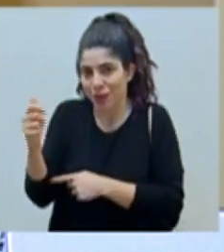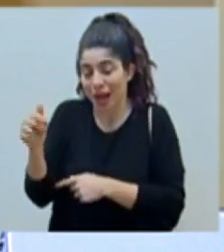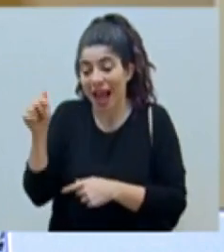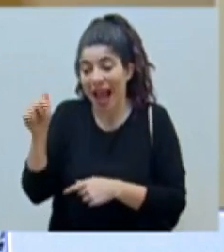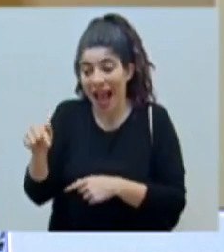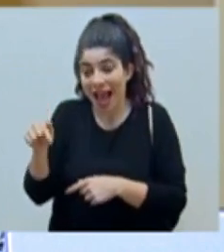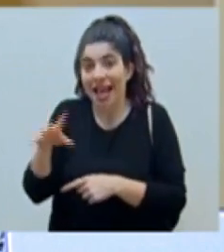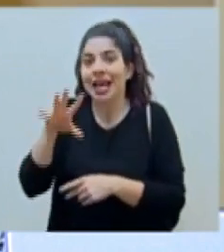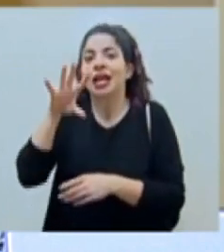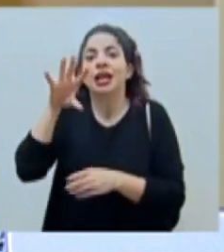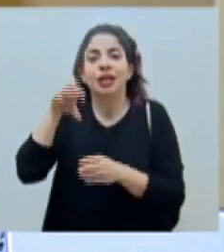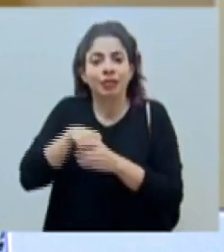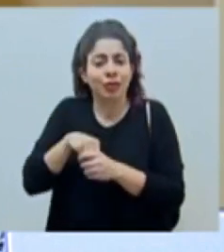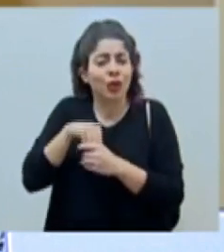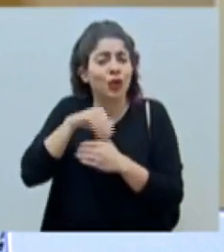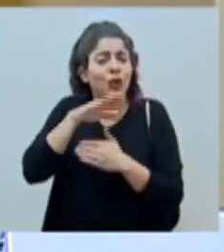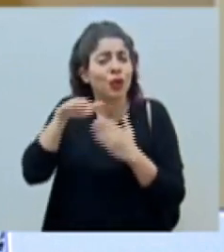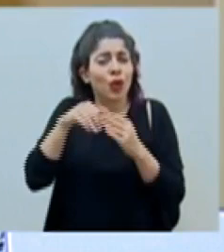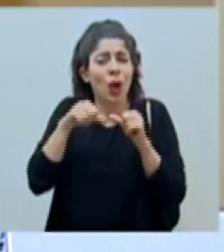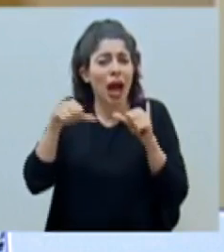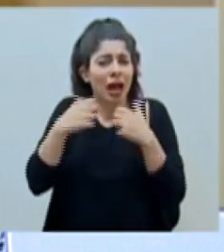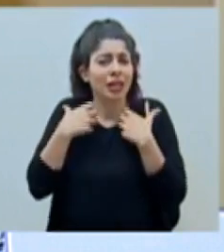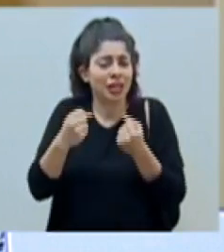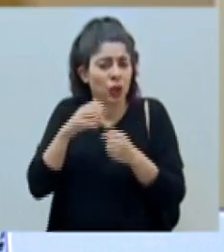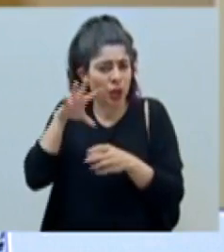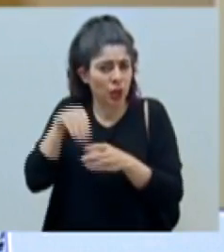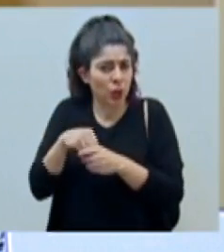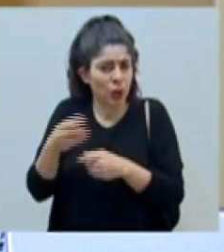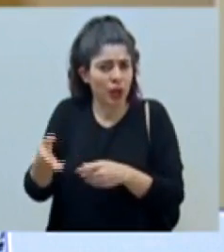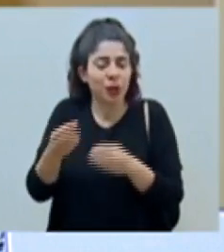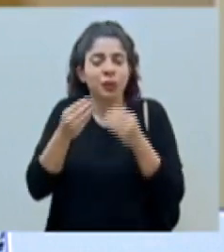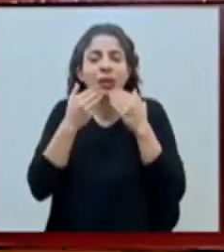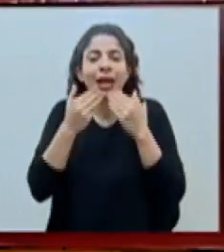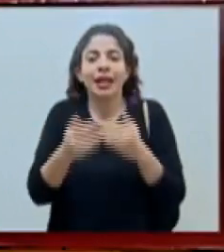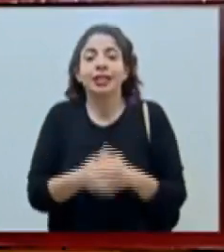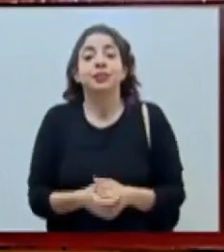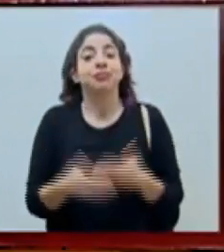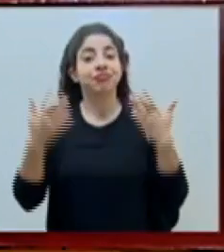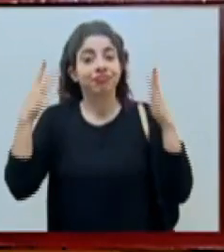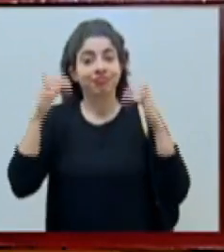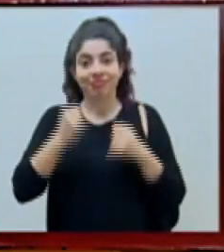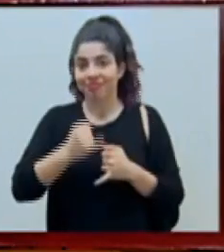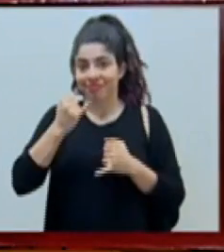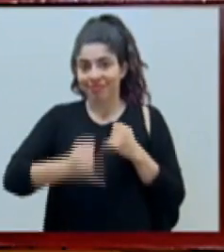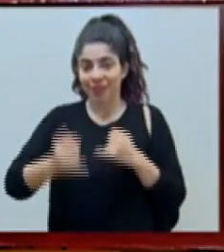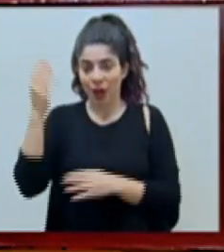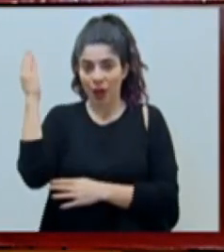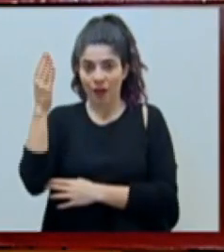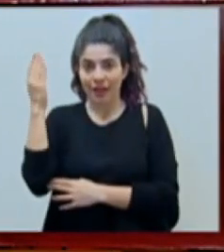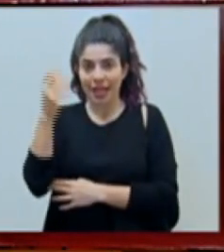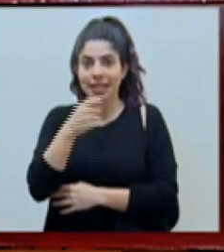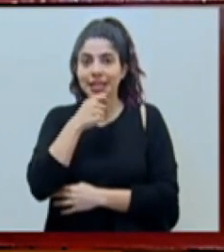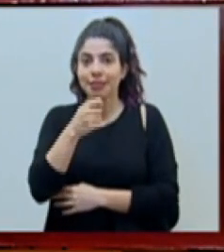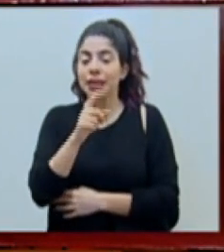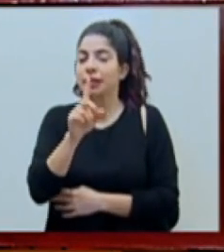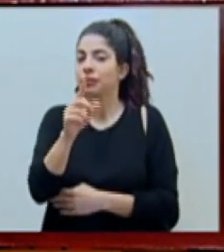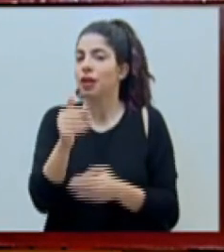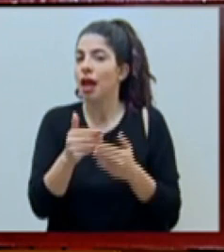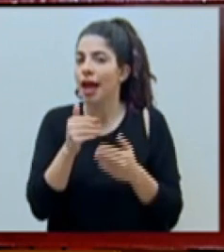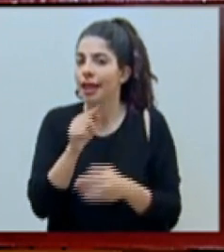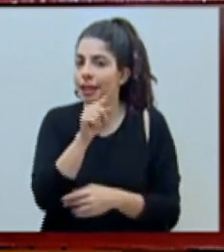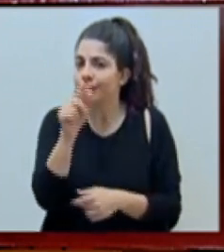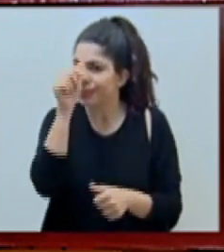se involucra todo el sector salud. Muchas gracias. Damos por concluida esta conferencia de prensa, no sin